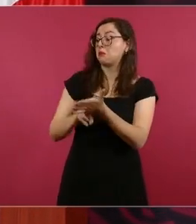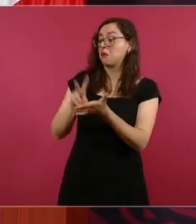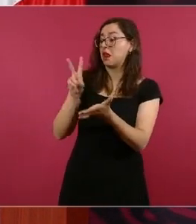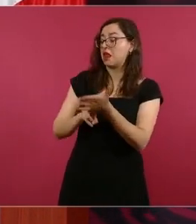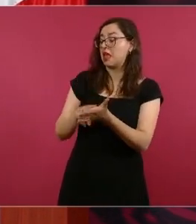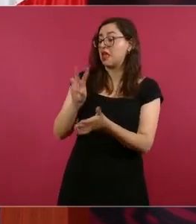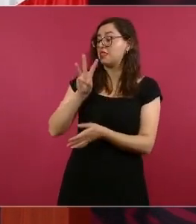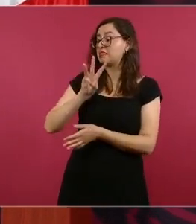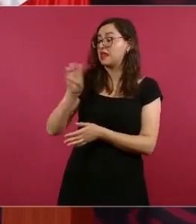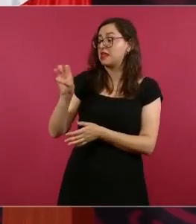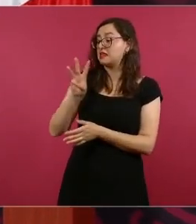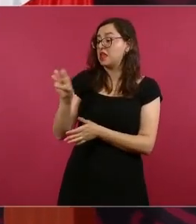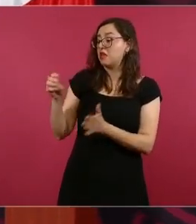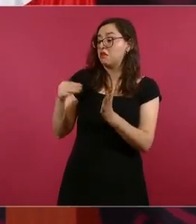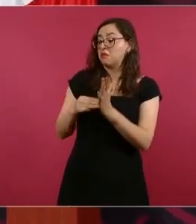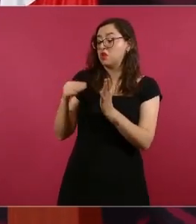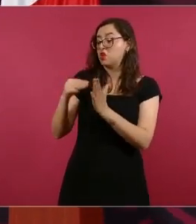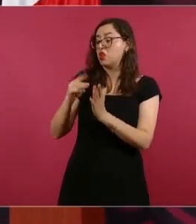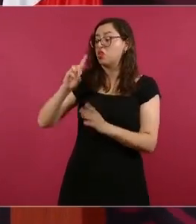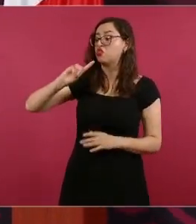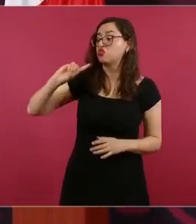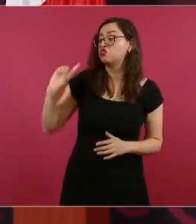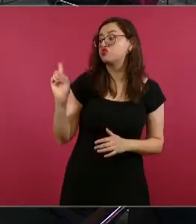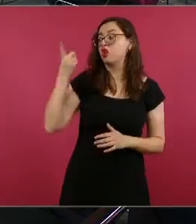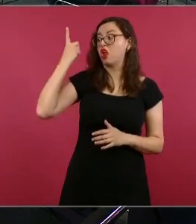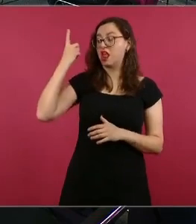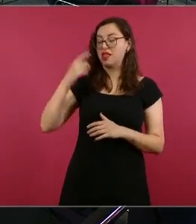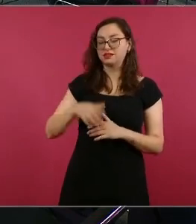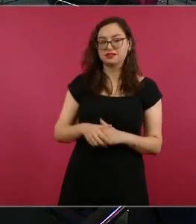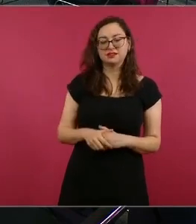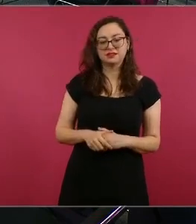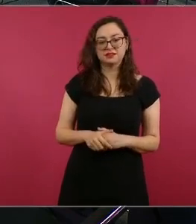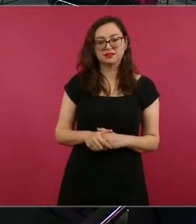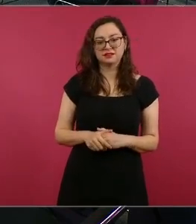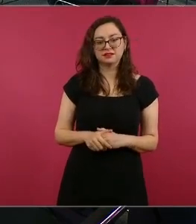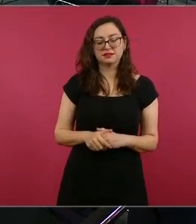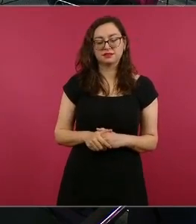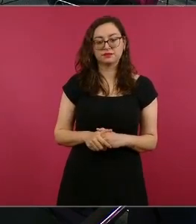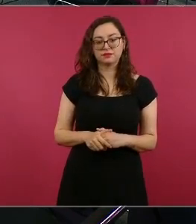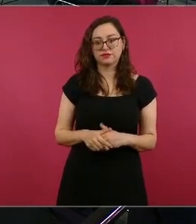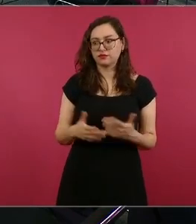No, no, no, pero el avalúo original,